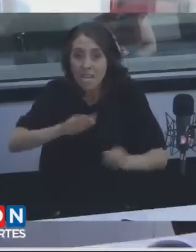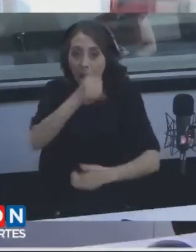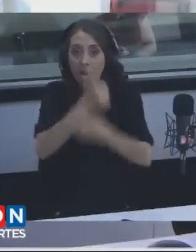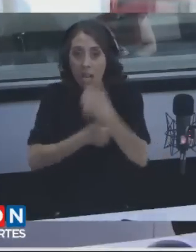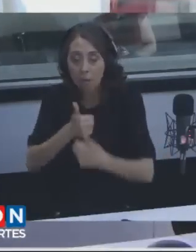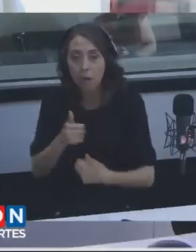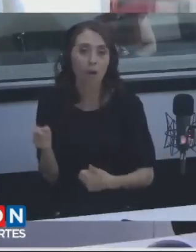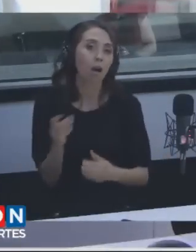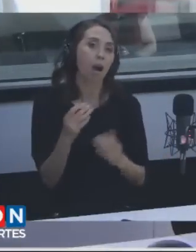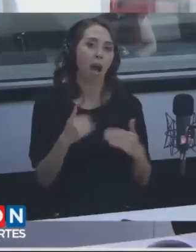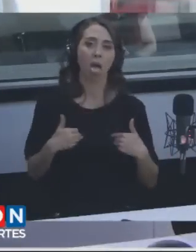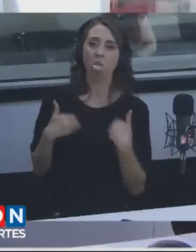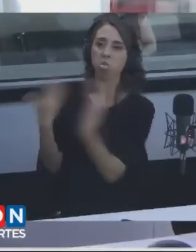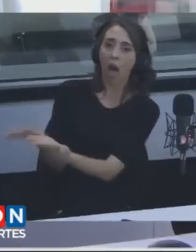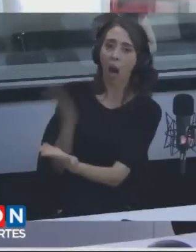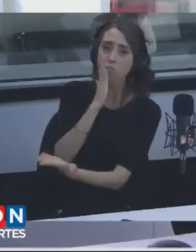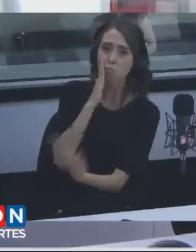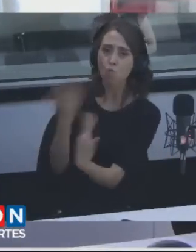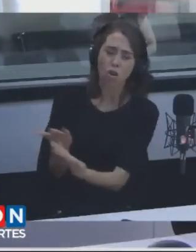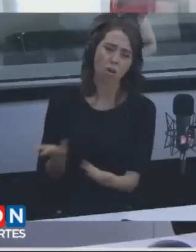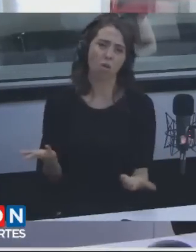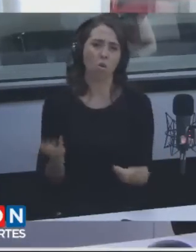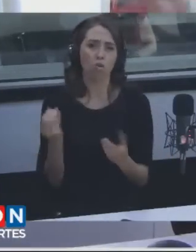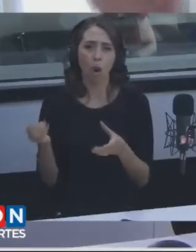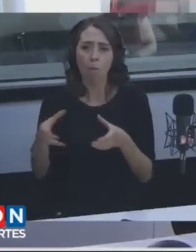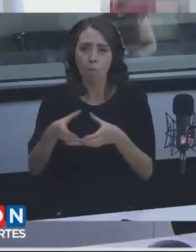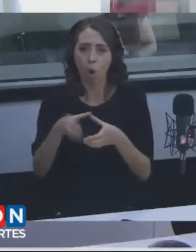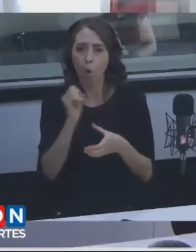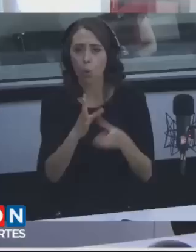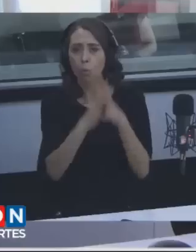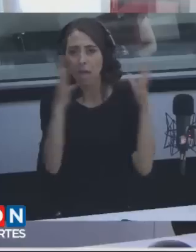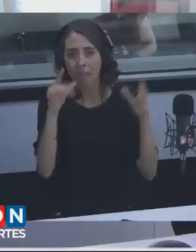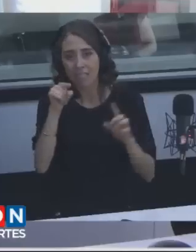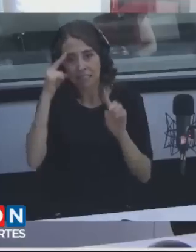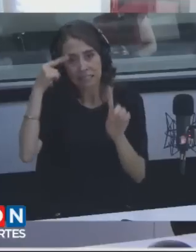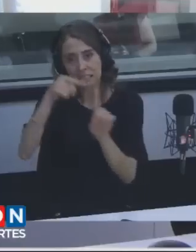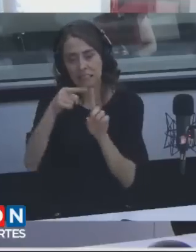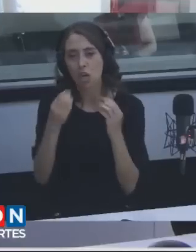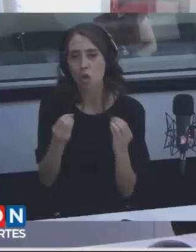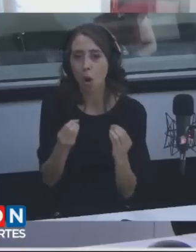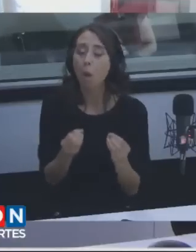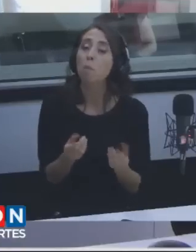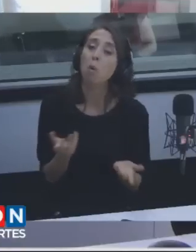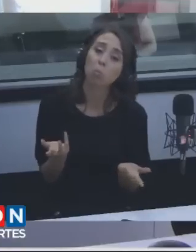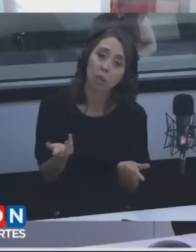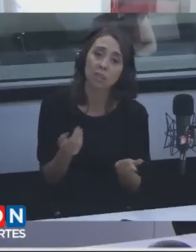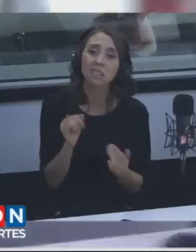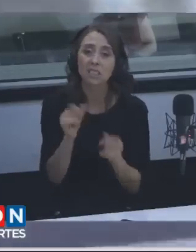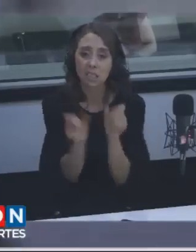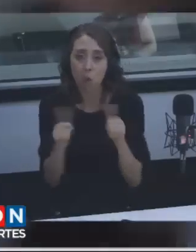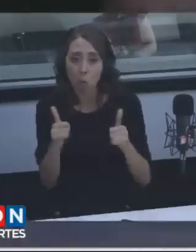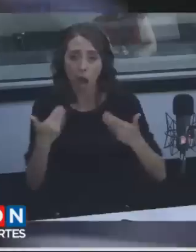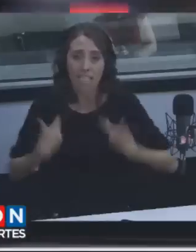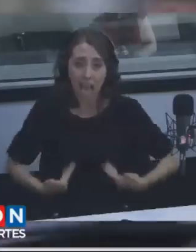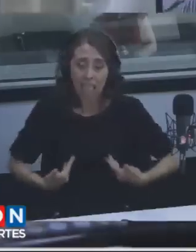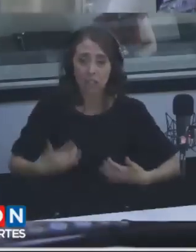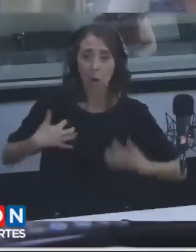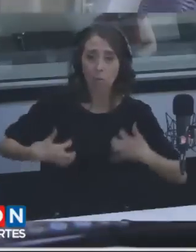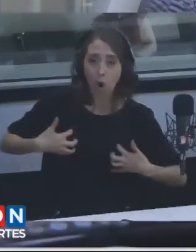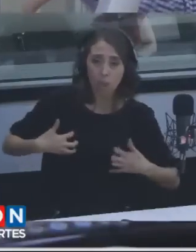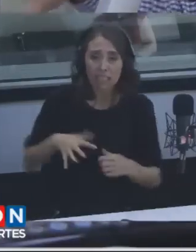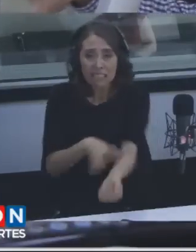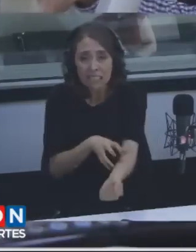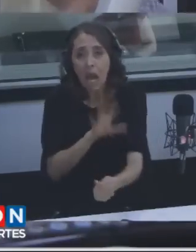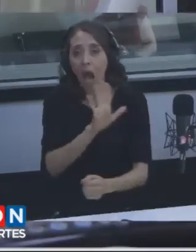Para mí eso es imperdonable, sobre todo un equipo grande. Ese es mi fondo. Ese es mi fondo. Si él ve equipo cansado, con molestia, es súper legítimo